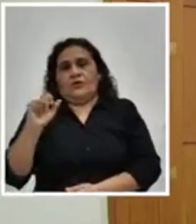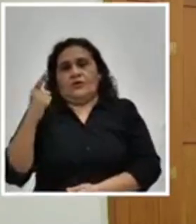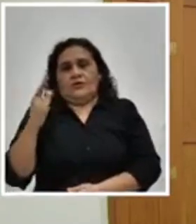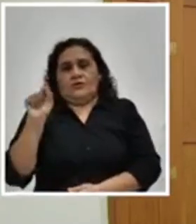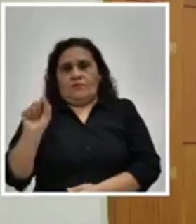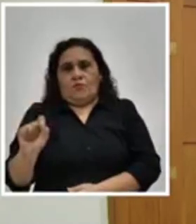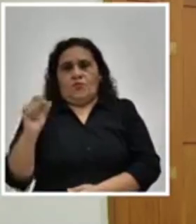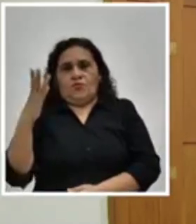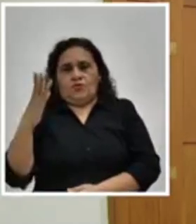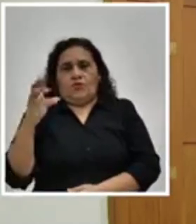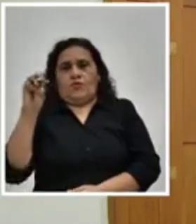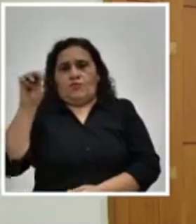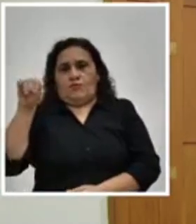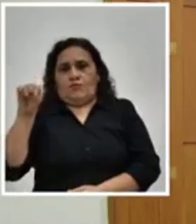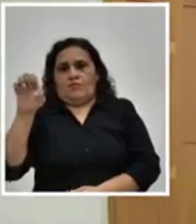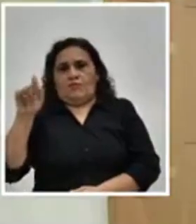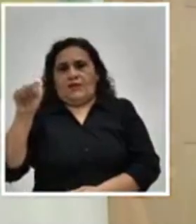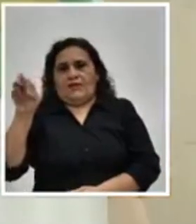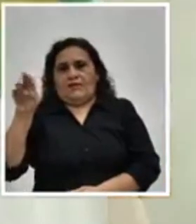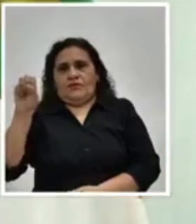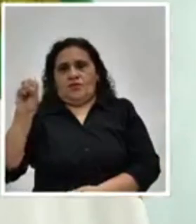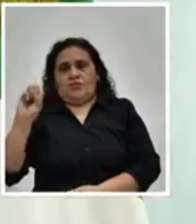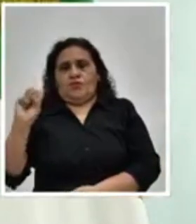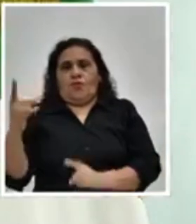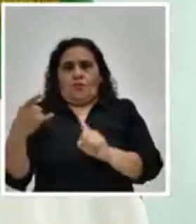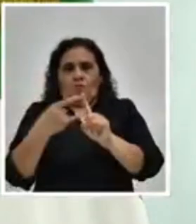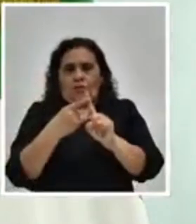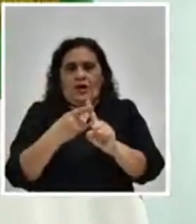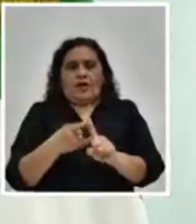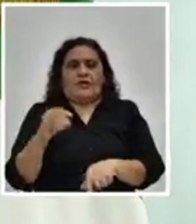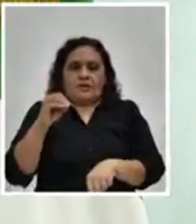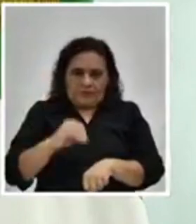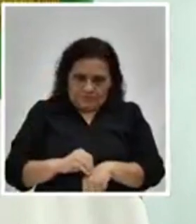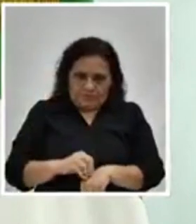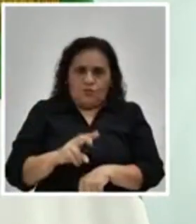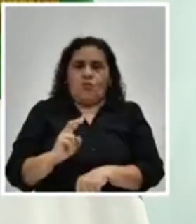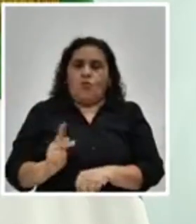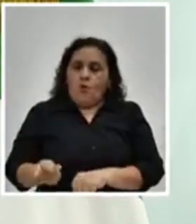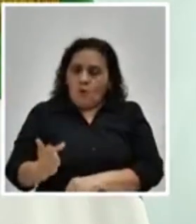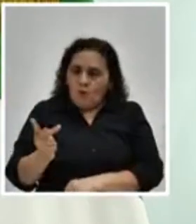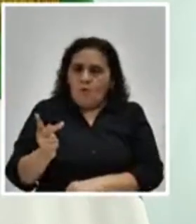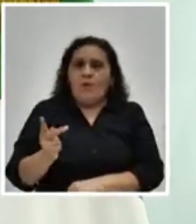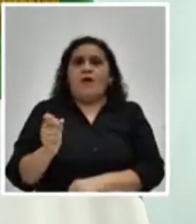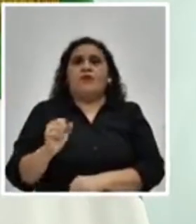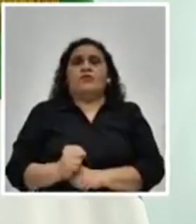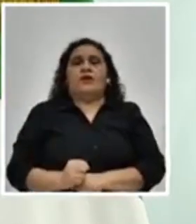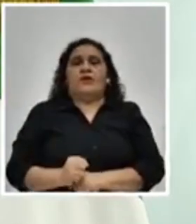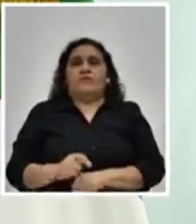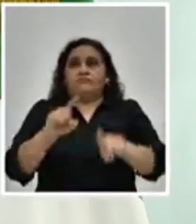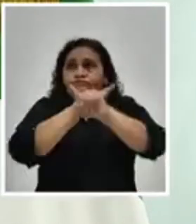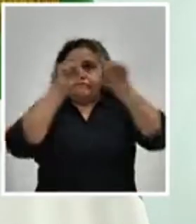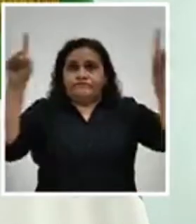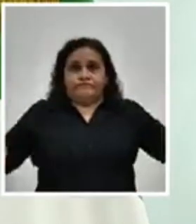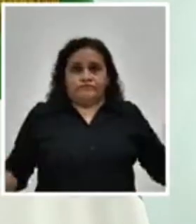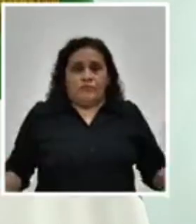3.987.5 metros cuadrados. También se colocó pasto natural, porterías nuevas y se construyeron